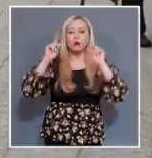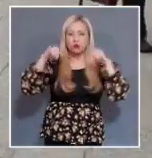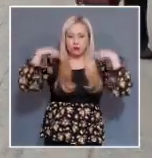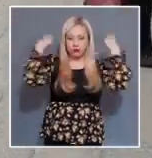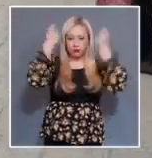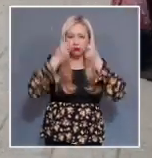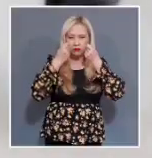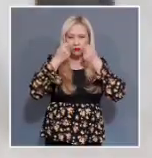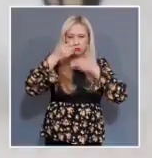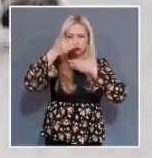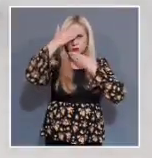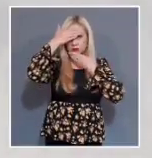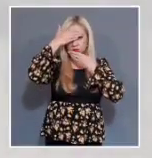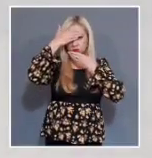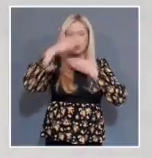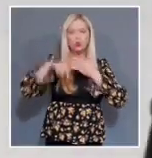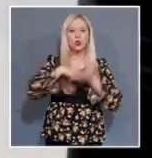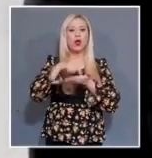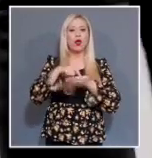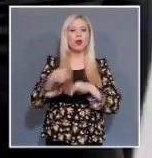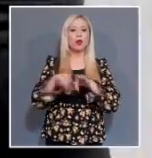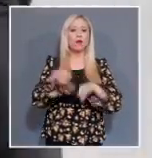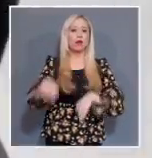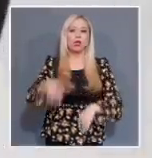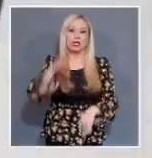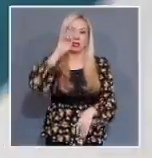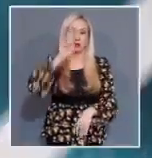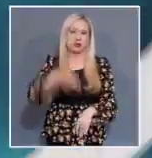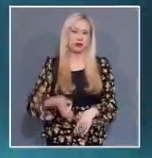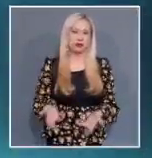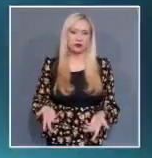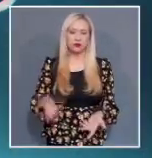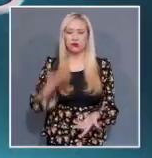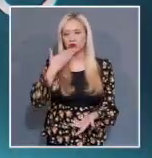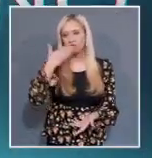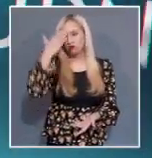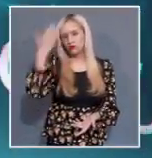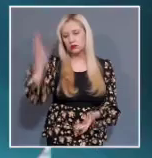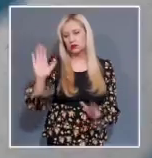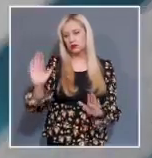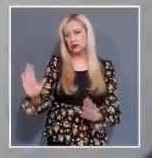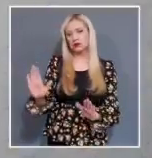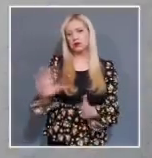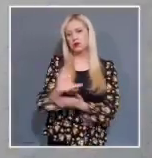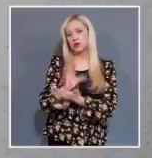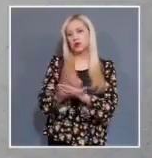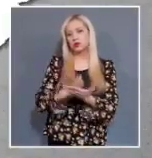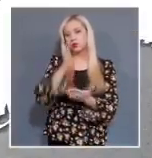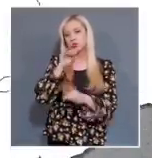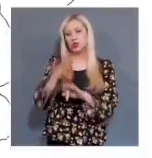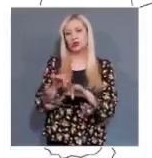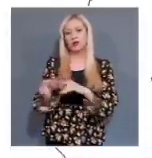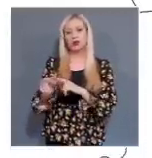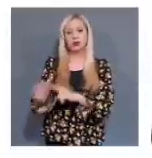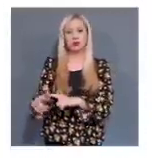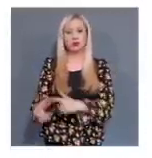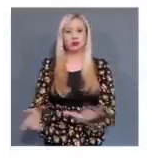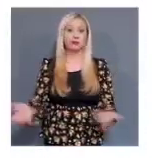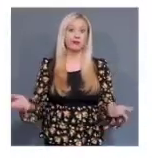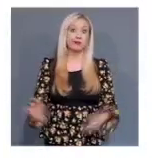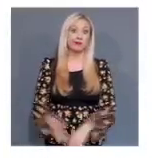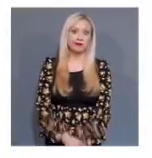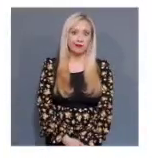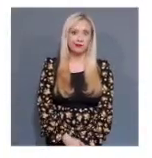en este contexto el ayuntamiento modificó su reglamento de trabajo. Finalmente, en Chile, un juzgado del